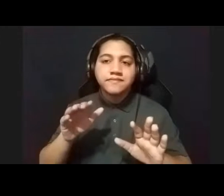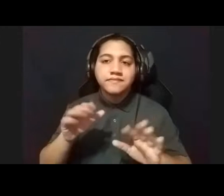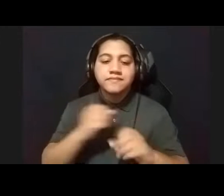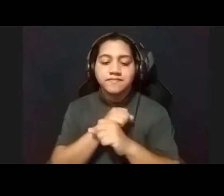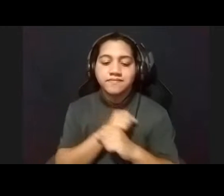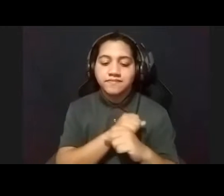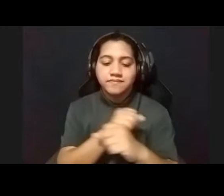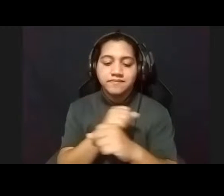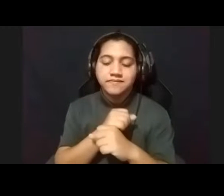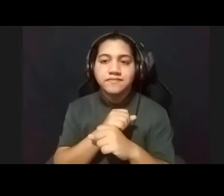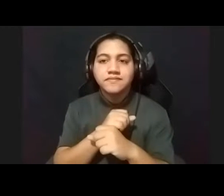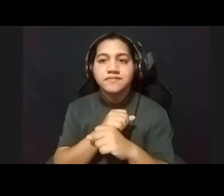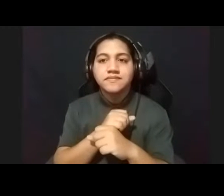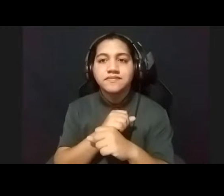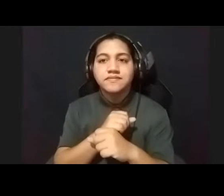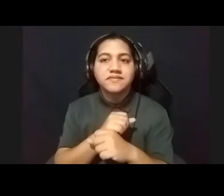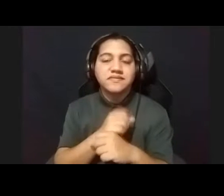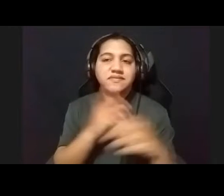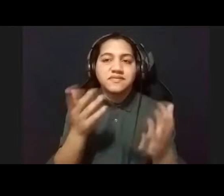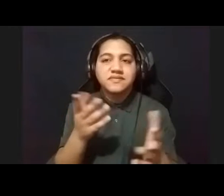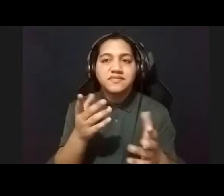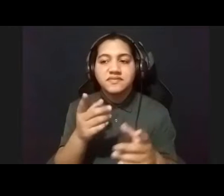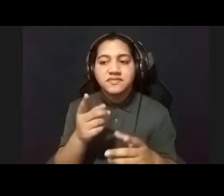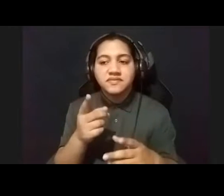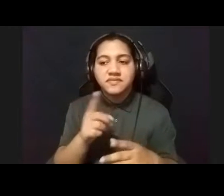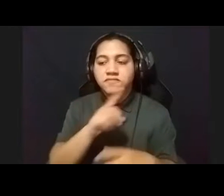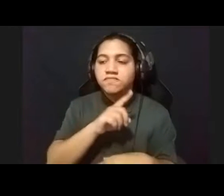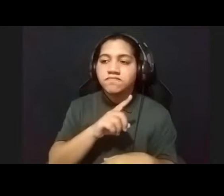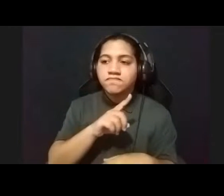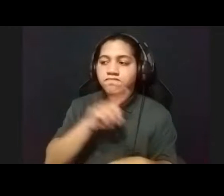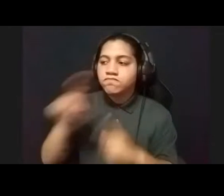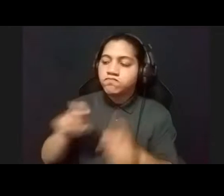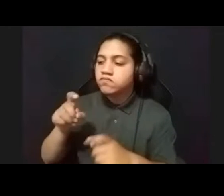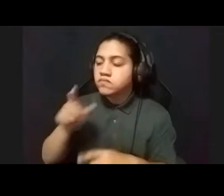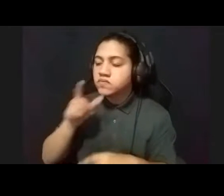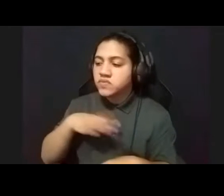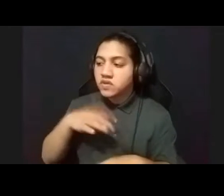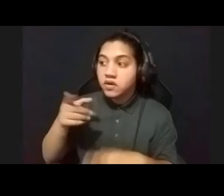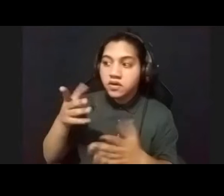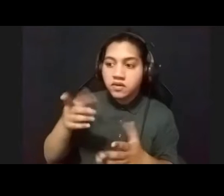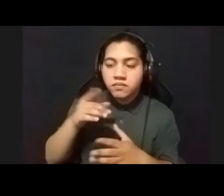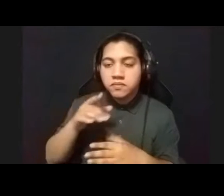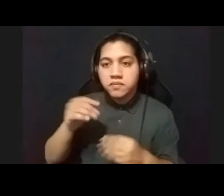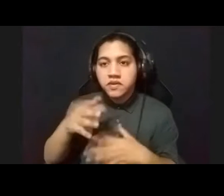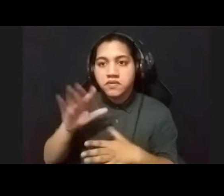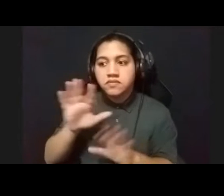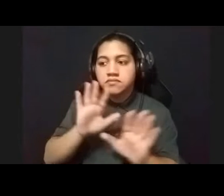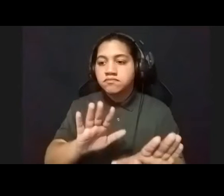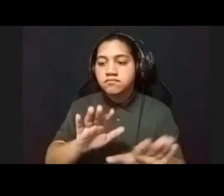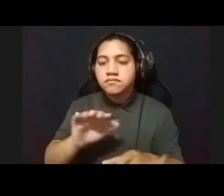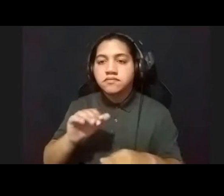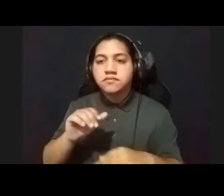protegerme. ¿Quién le va a cuestionar a una mujer cuando tiene miedo? Ay, ella tiene miedo, déjenla quieta. Ah,